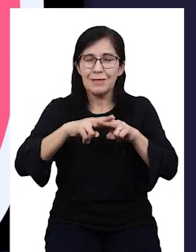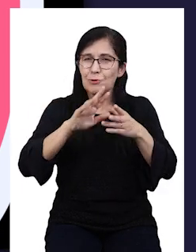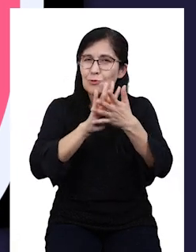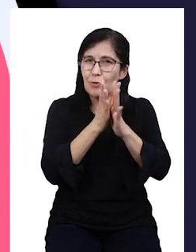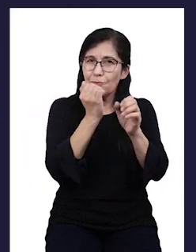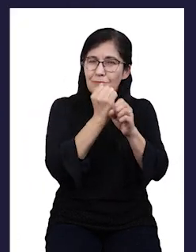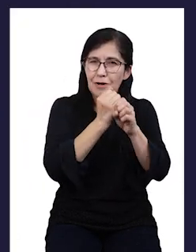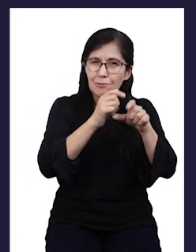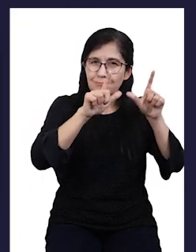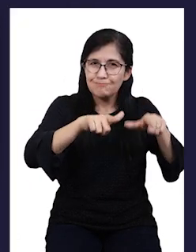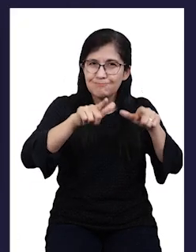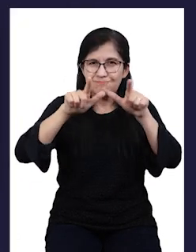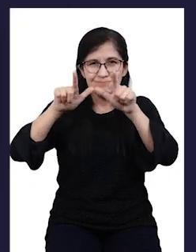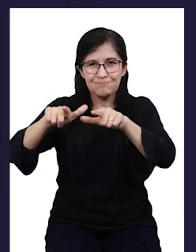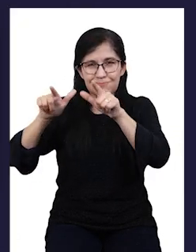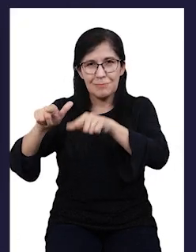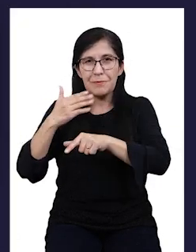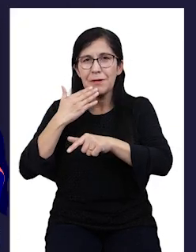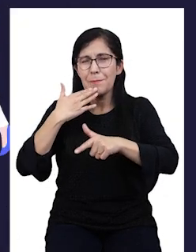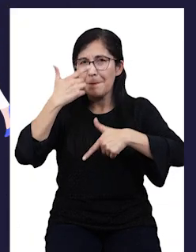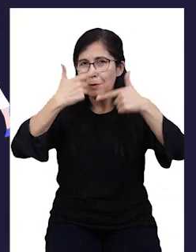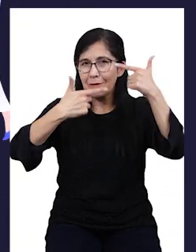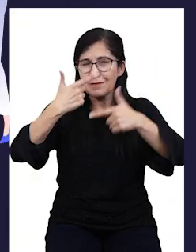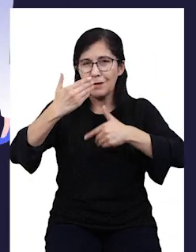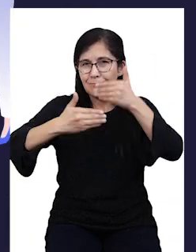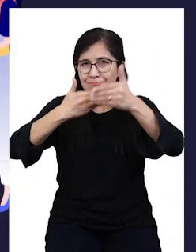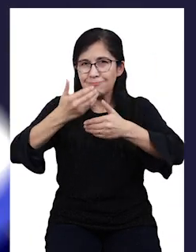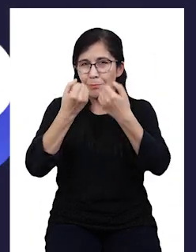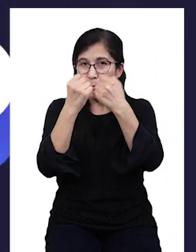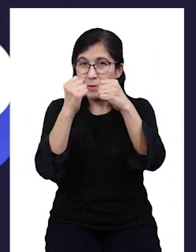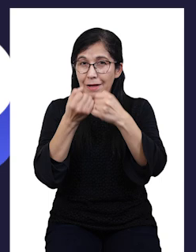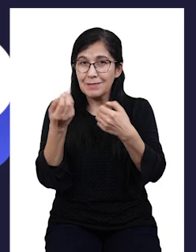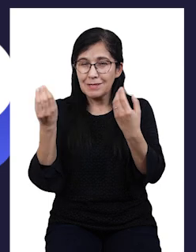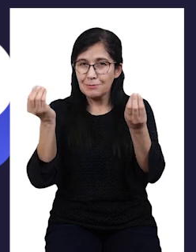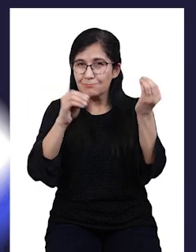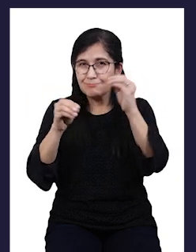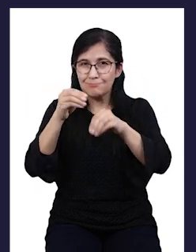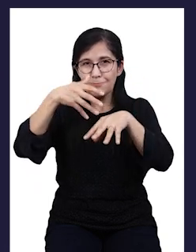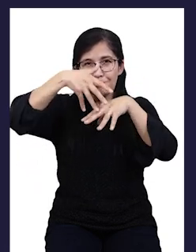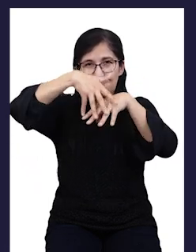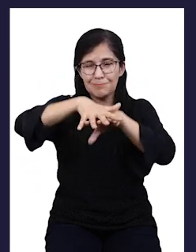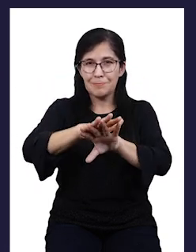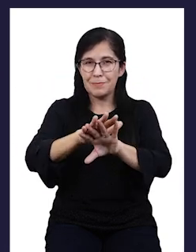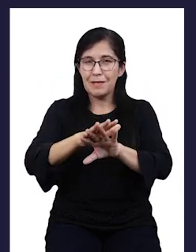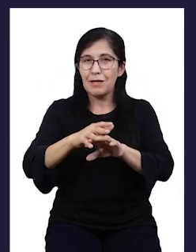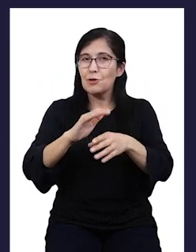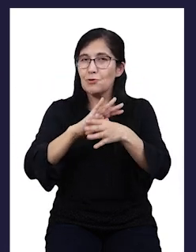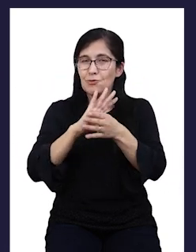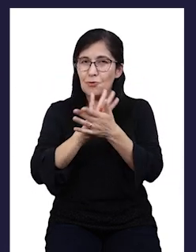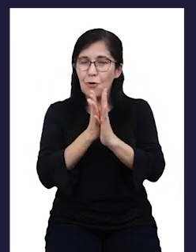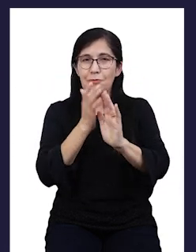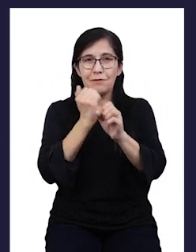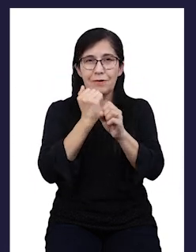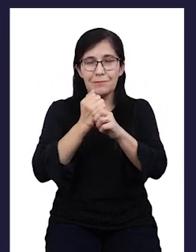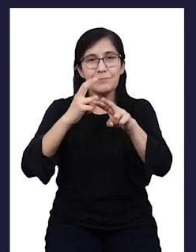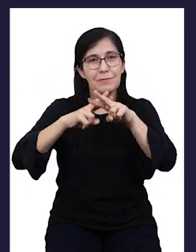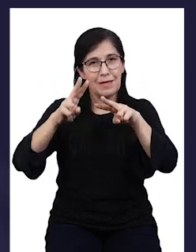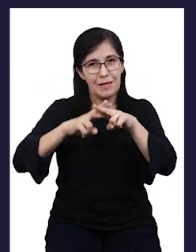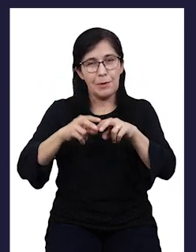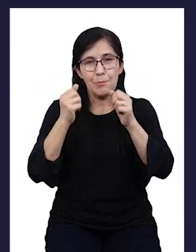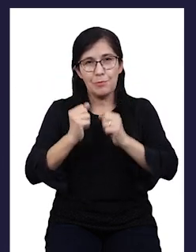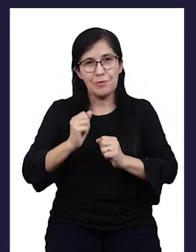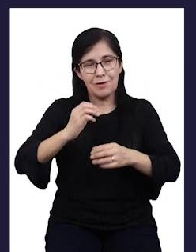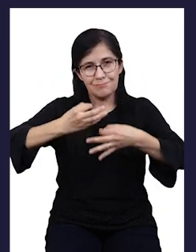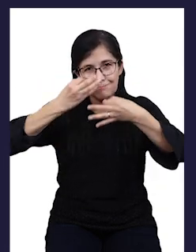poniendo en sintonía el conjunto de políticas, procedimientos y prácticas que aplica la universidad en todas las funciones de su